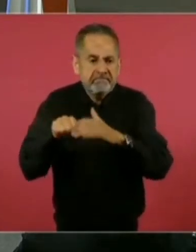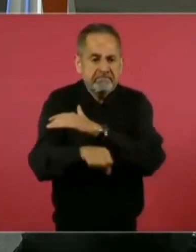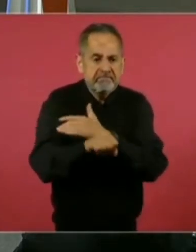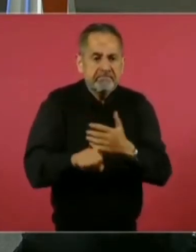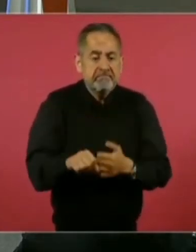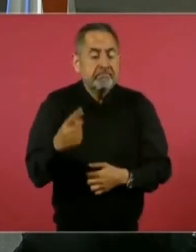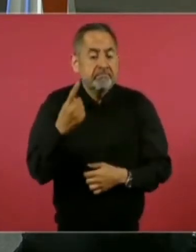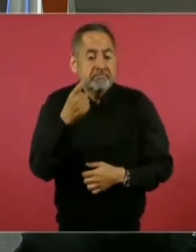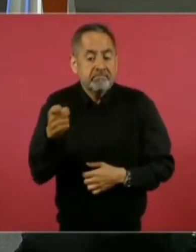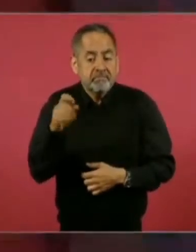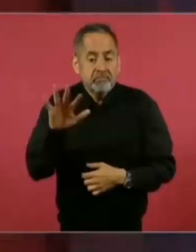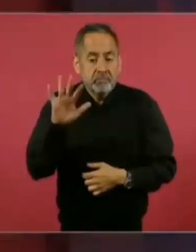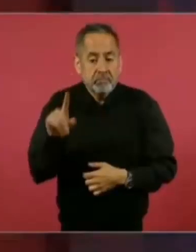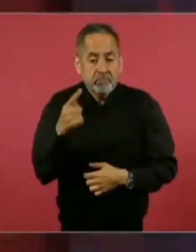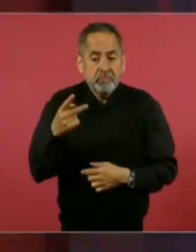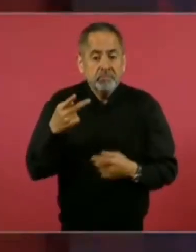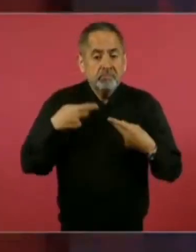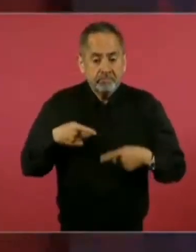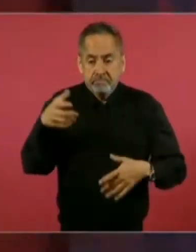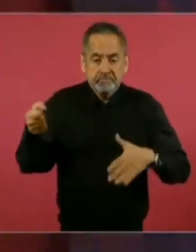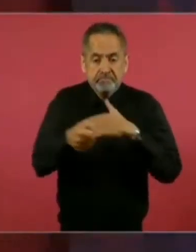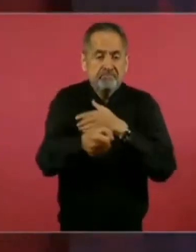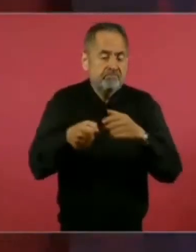151 personas,